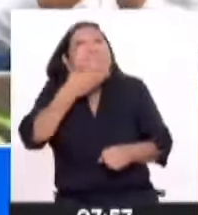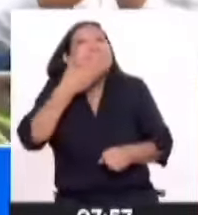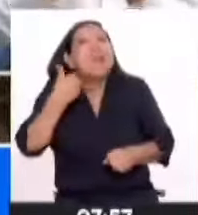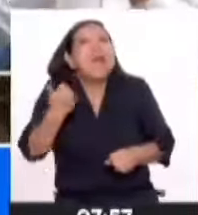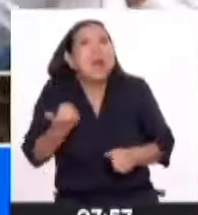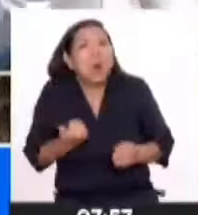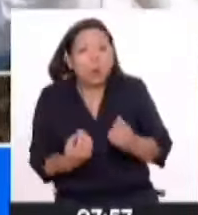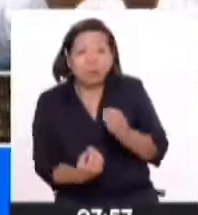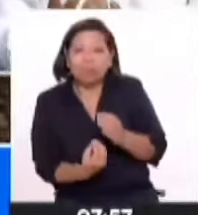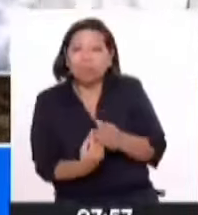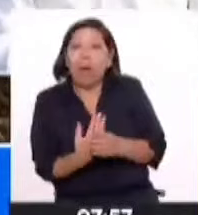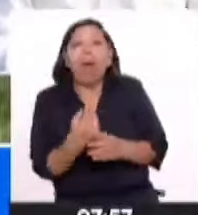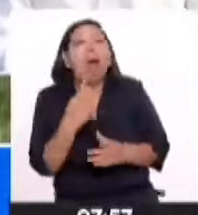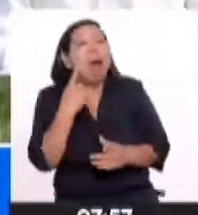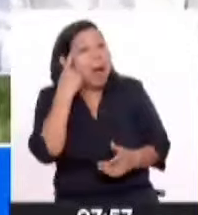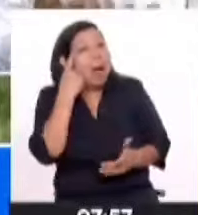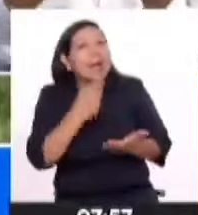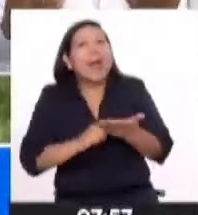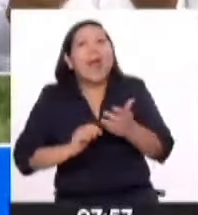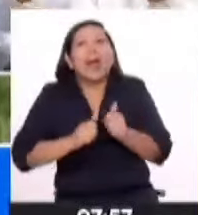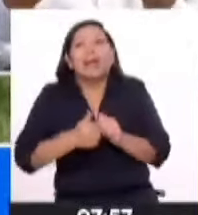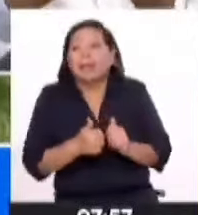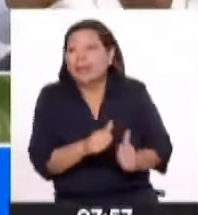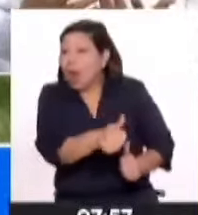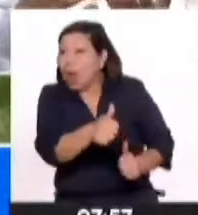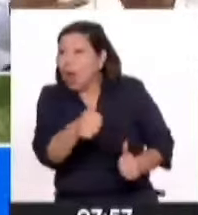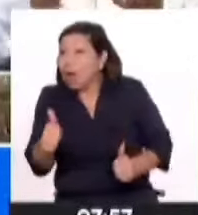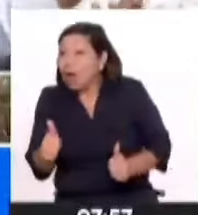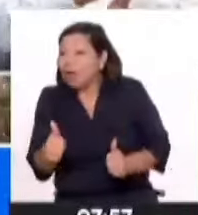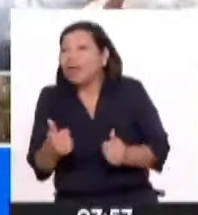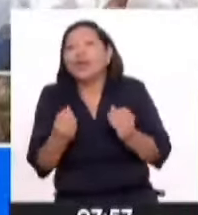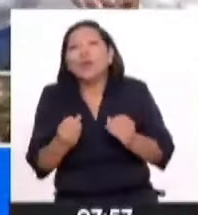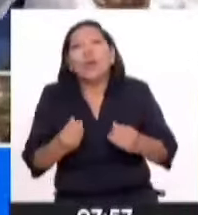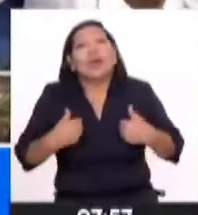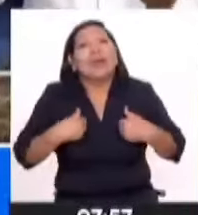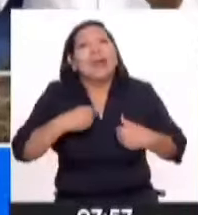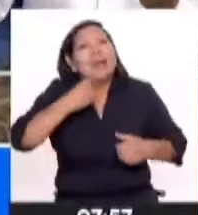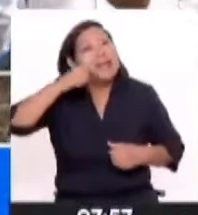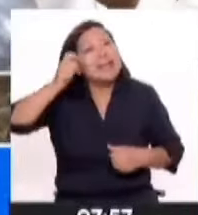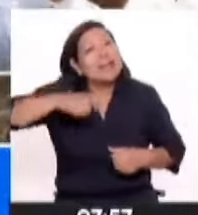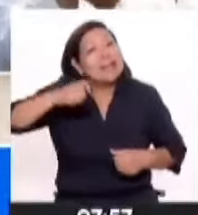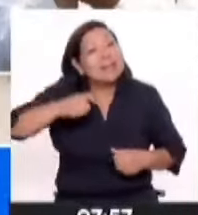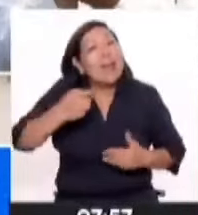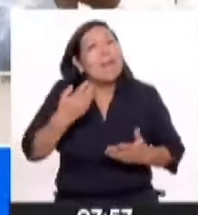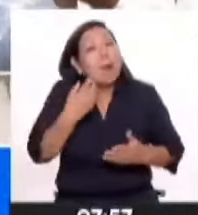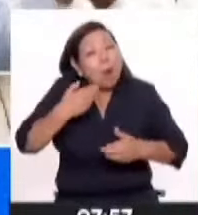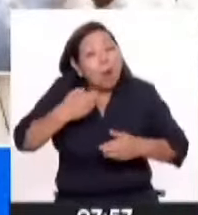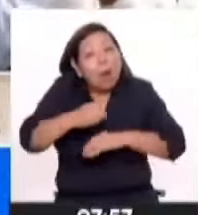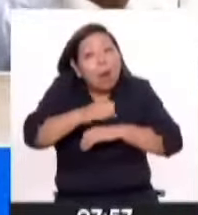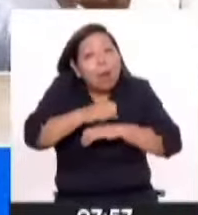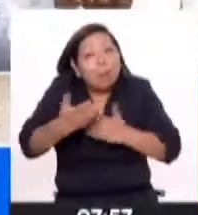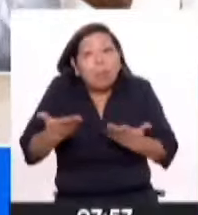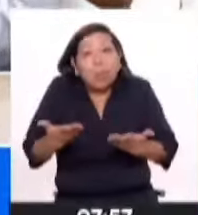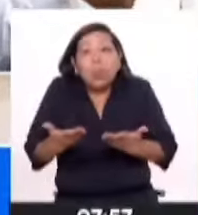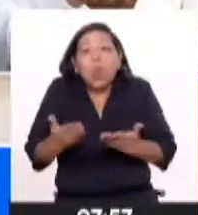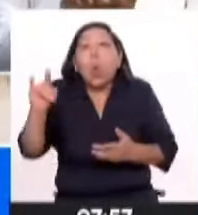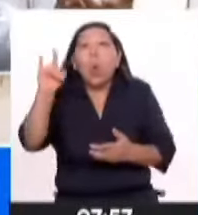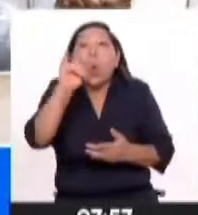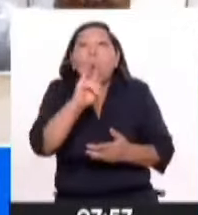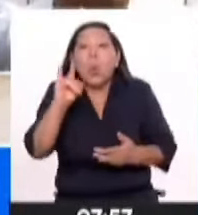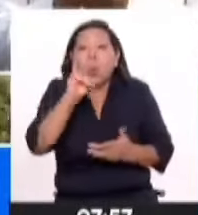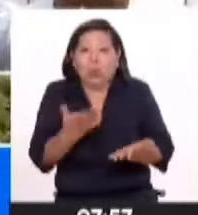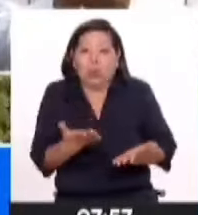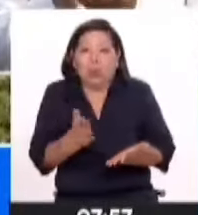un mejor panorama para tomar una decisión. Y en ese mismo esquema es lo que necesitamos, estamos promoviendo el uso